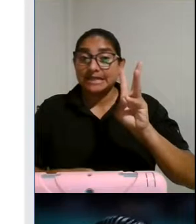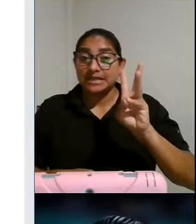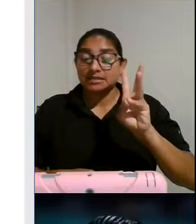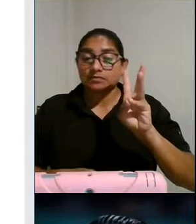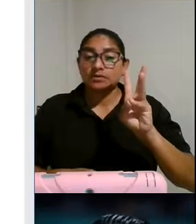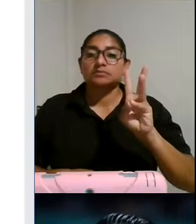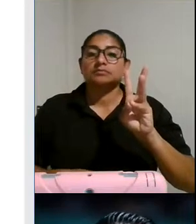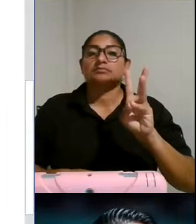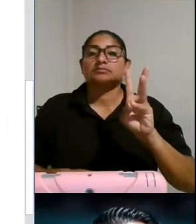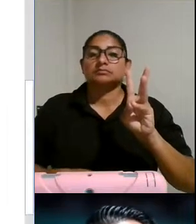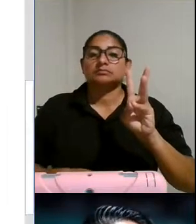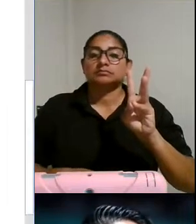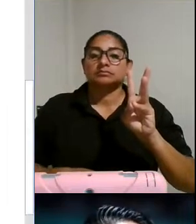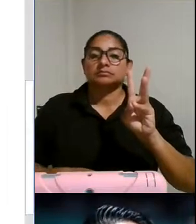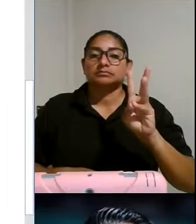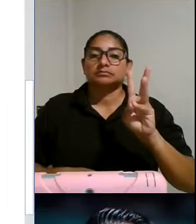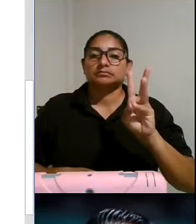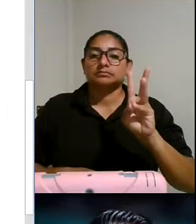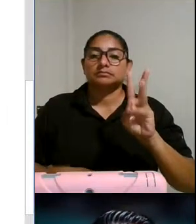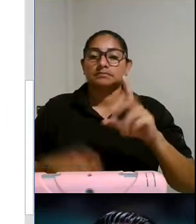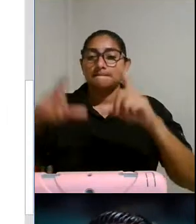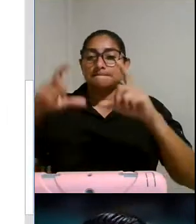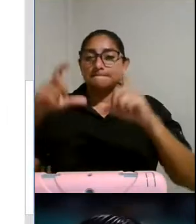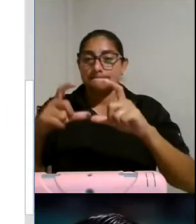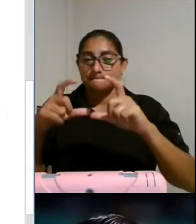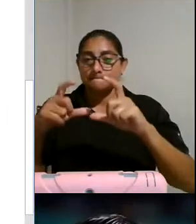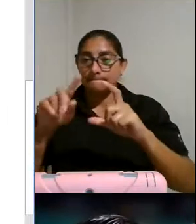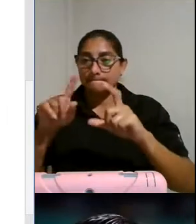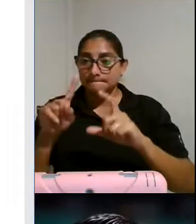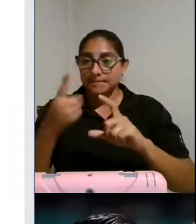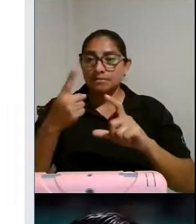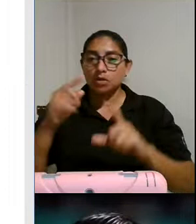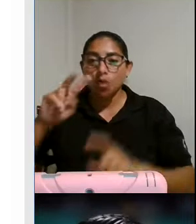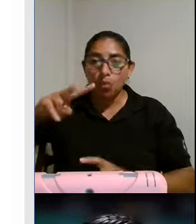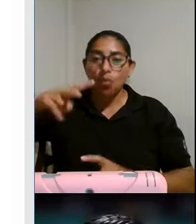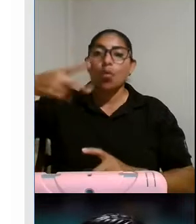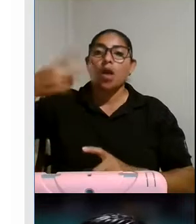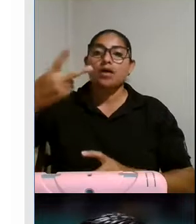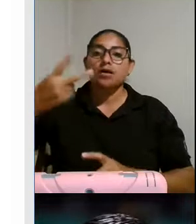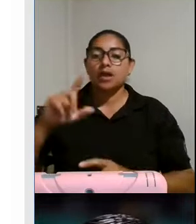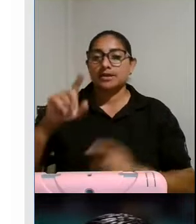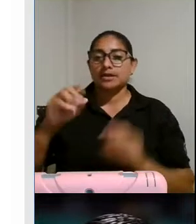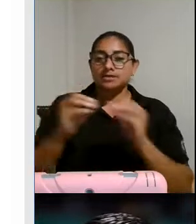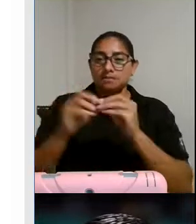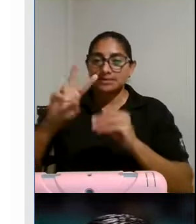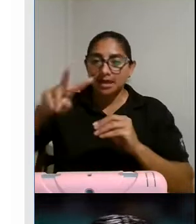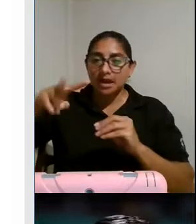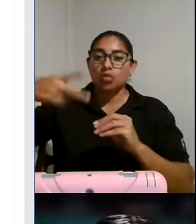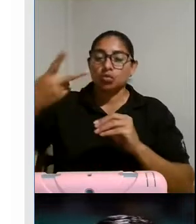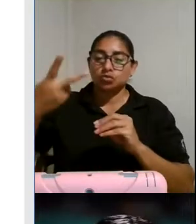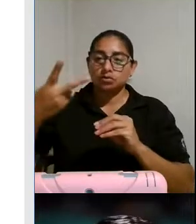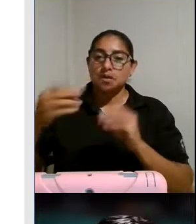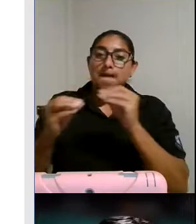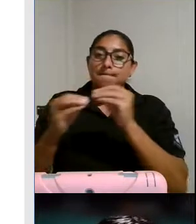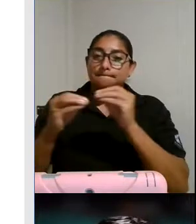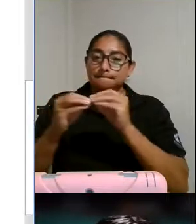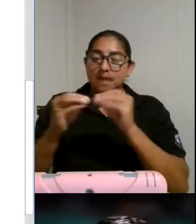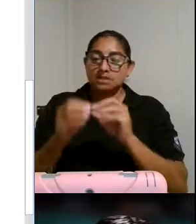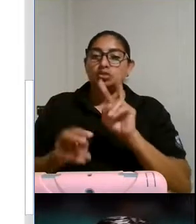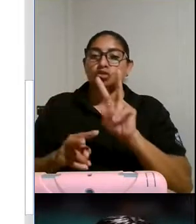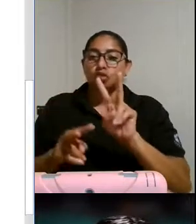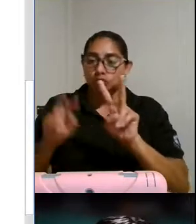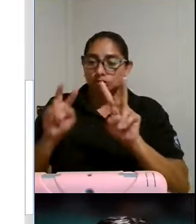por ahí afuera, sería el primero al cuadrado, x a la 2, más 2